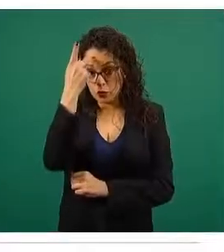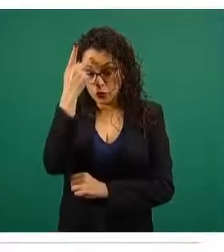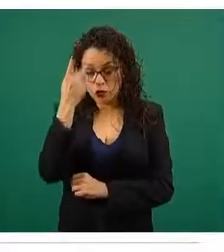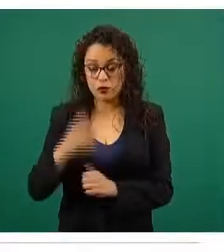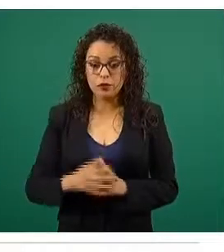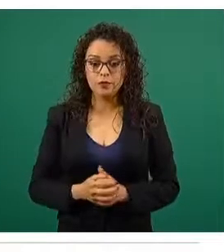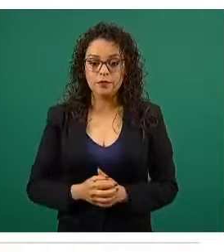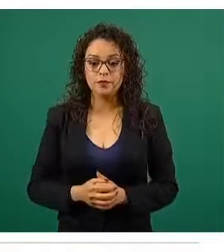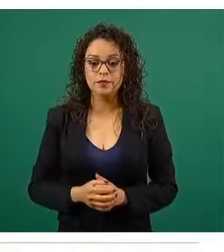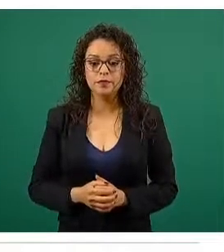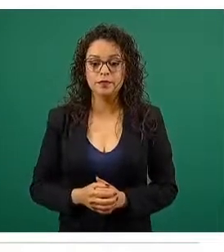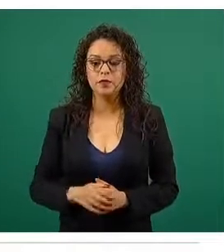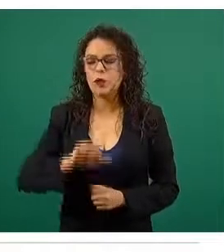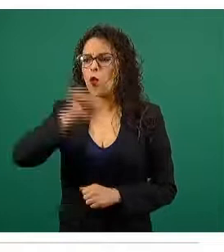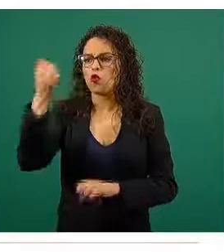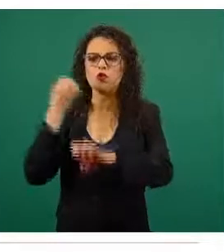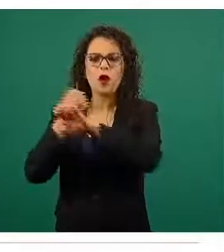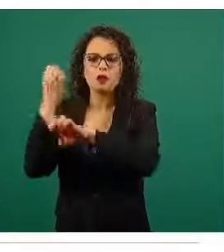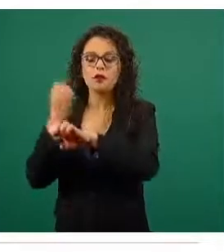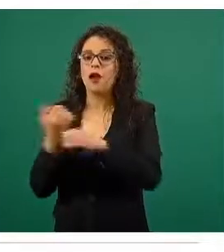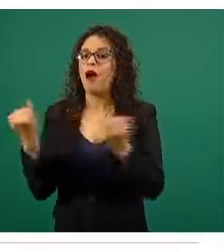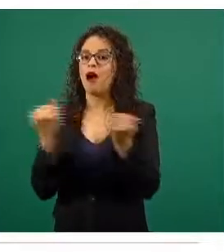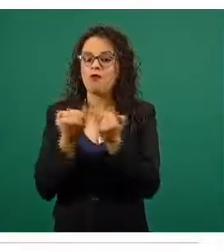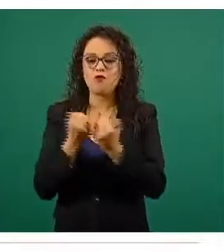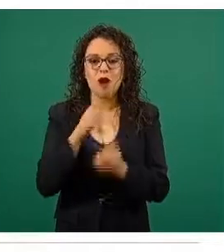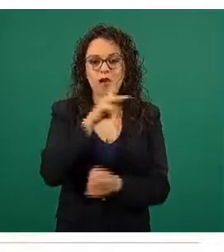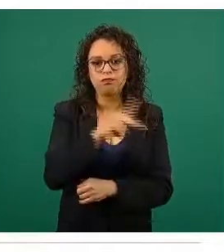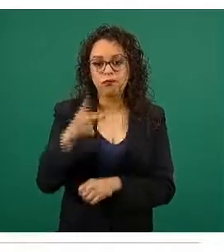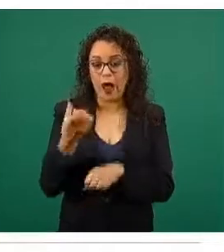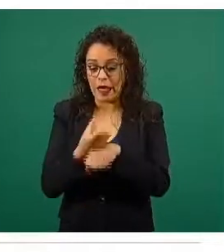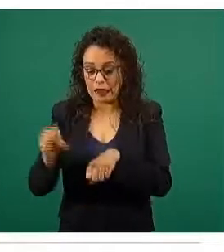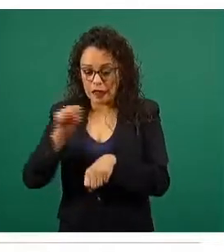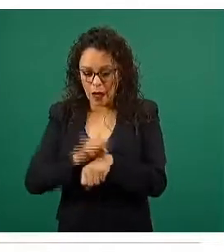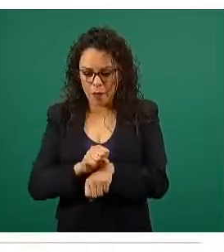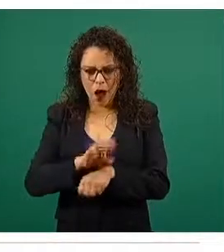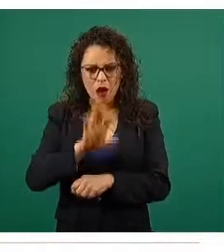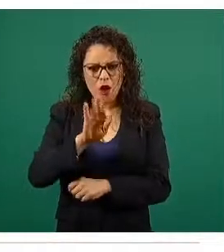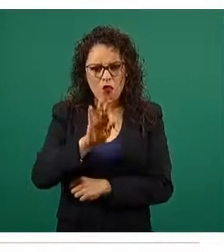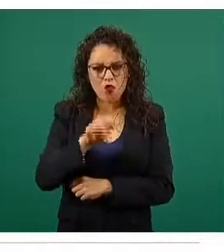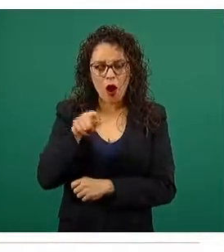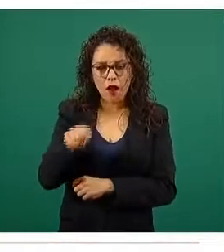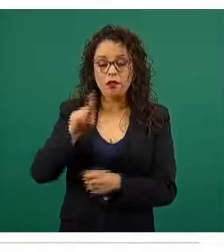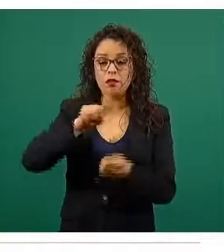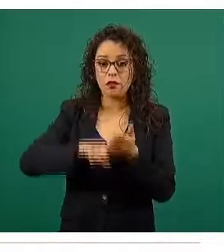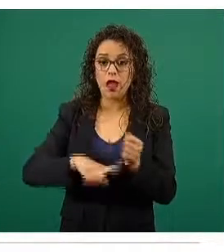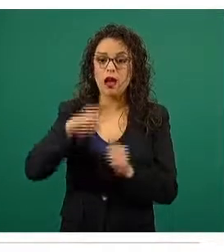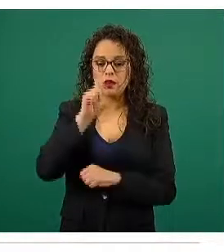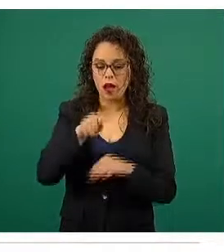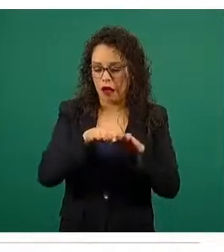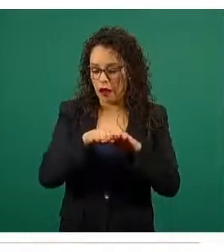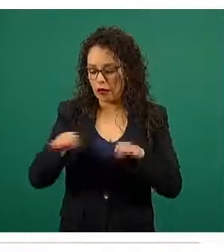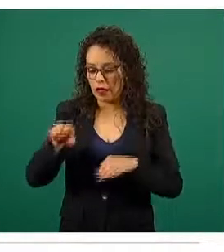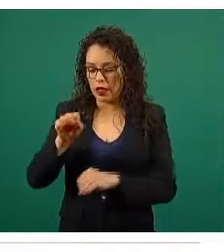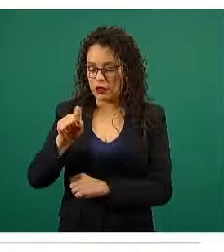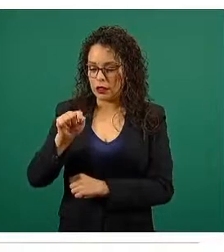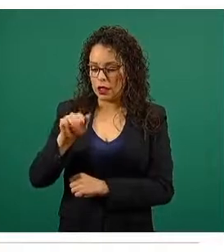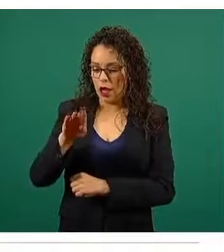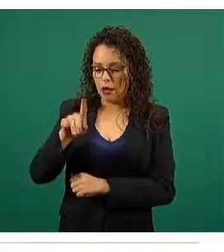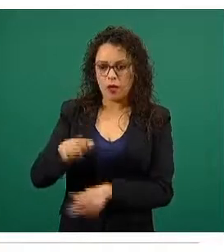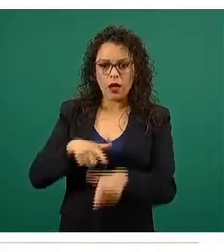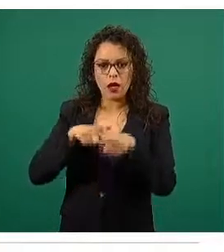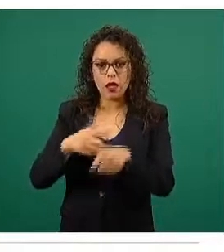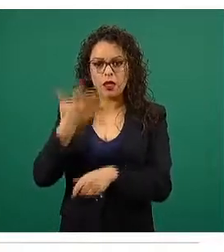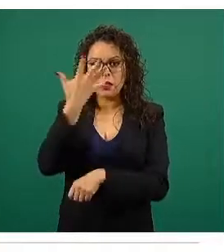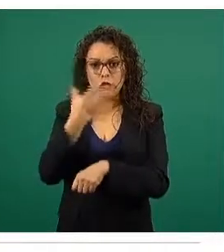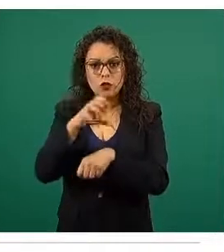que pasó en otros estados, desde la semana 40 entró en esta zona de meseta, lleva ya 5